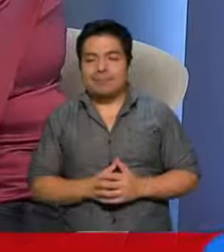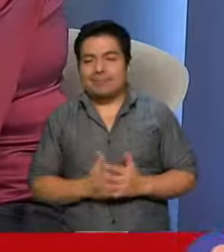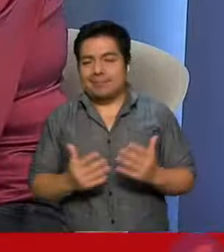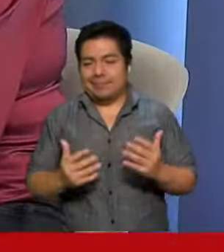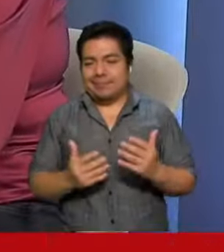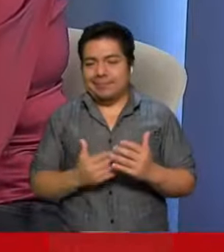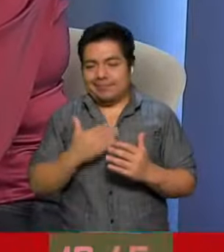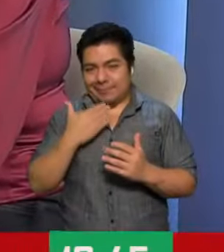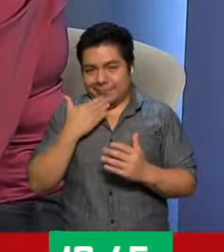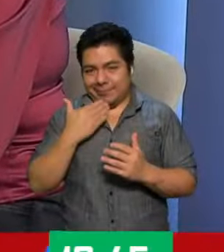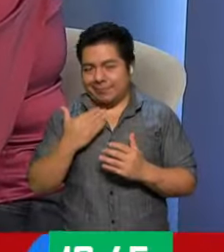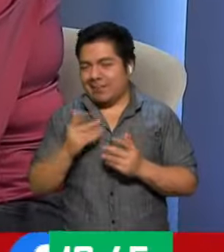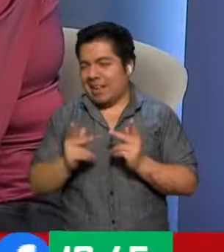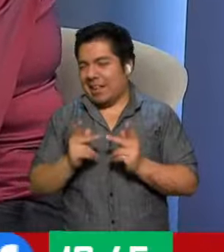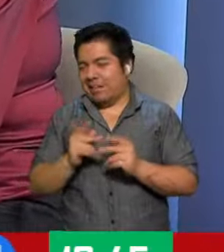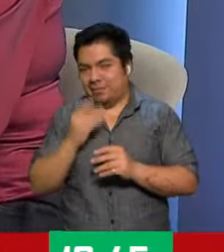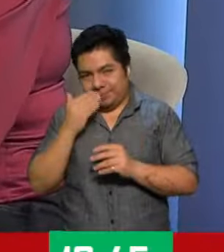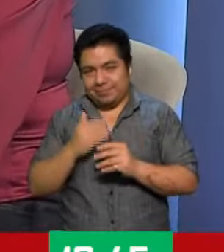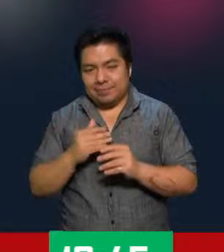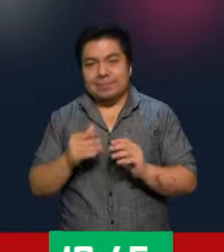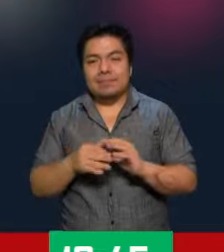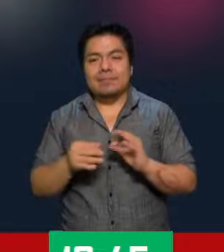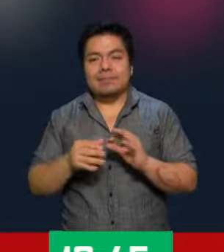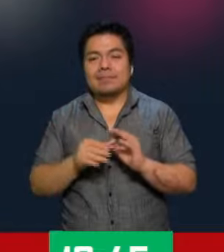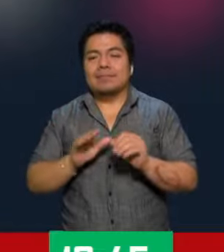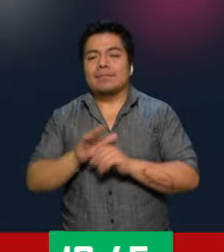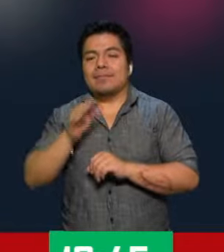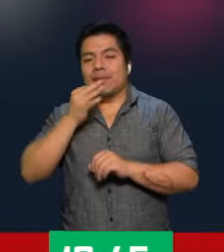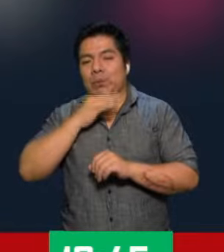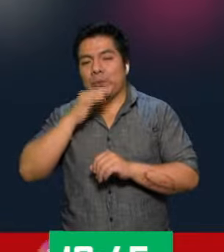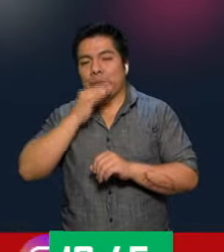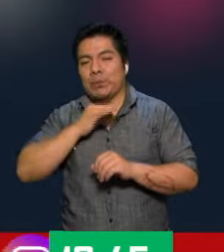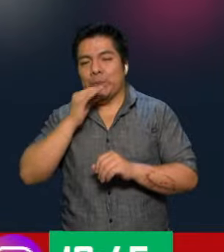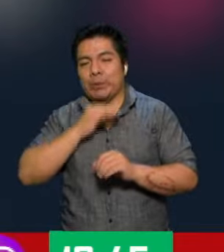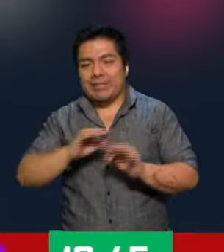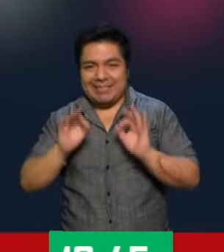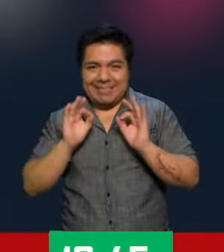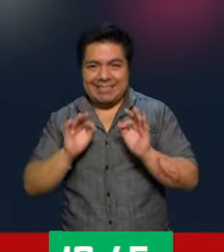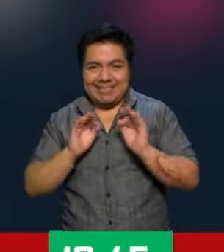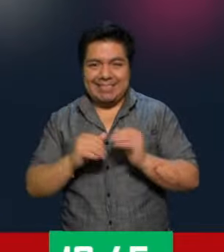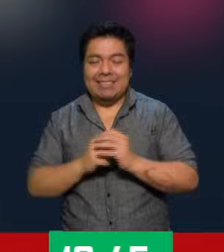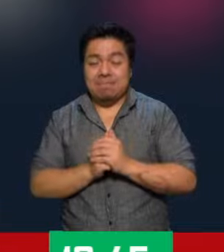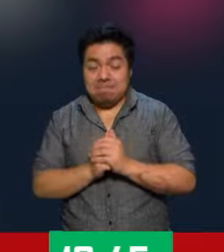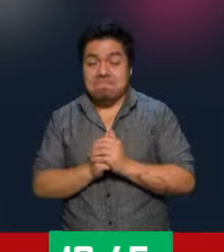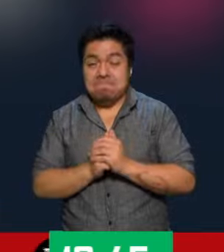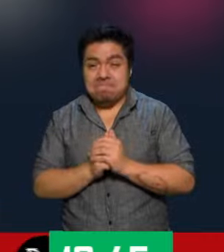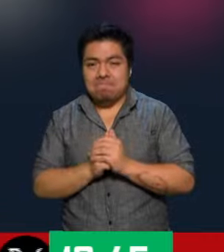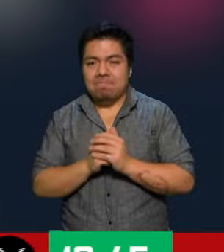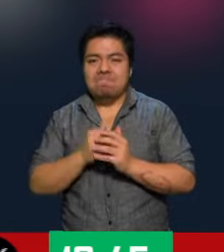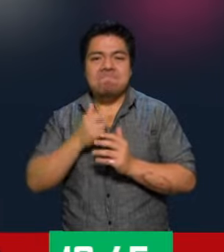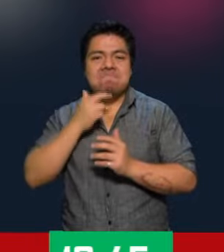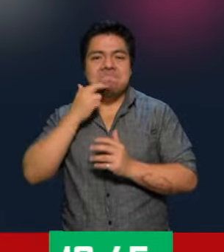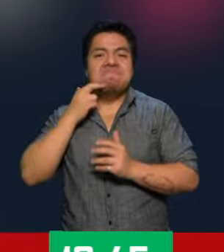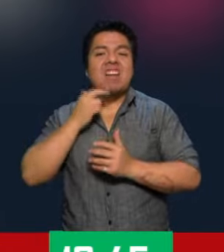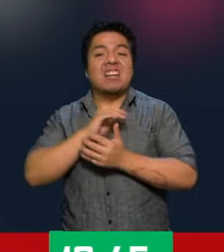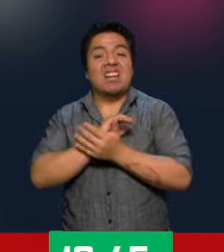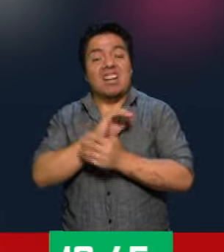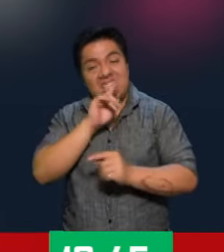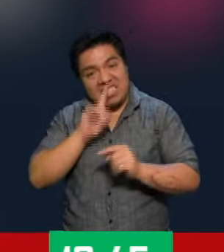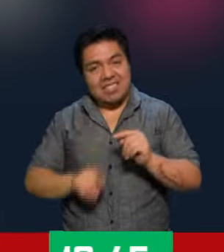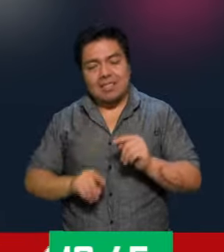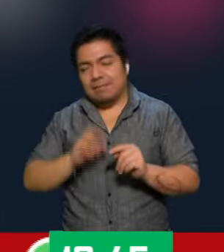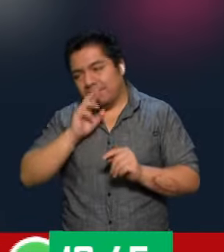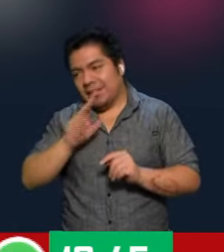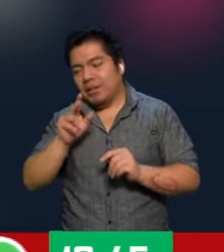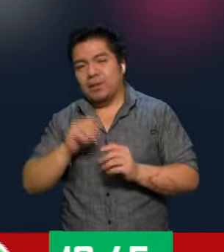estamos. Ya sabes, nosotros nos apuntamos a la pachanga. Hoy arte cabaretera. Oiga, y si es antirracista. Mejor. Como ya lo